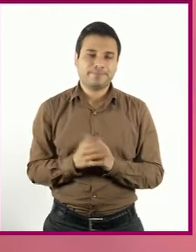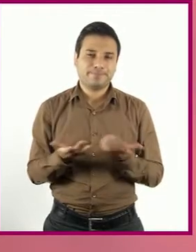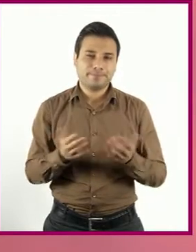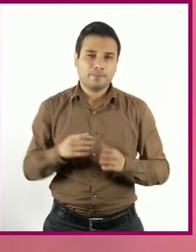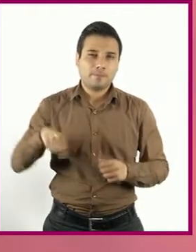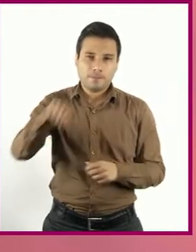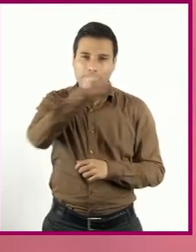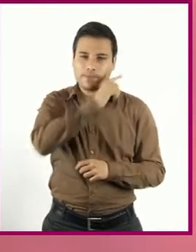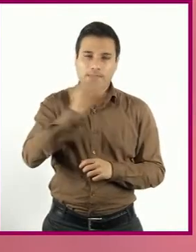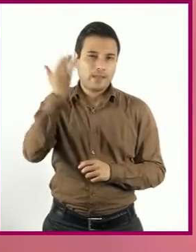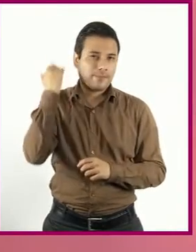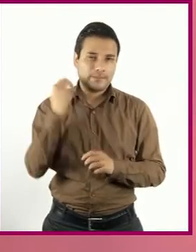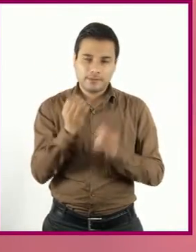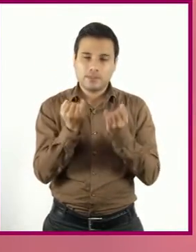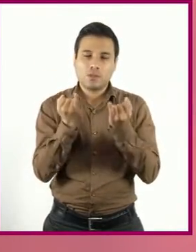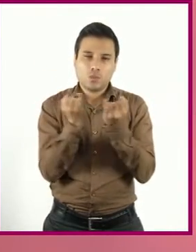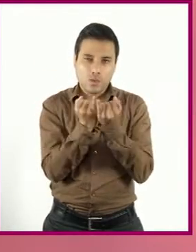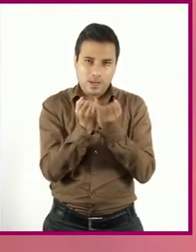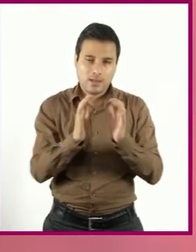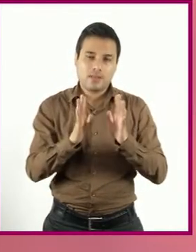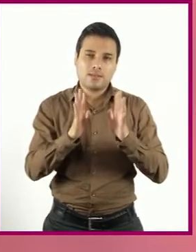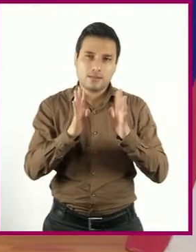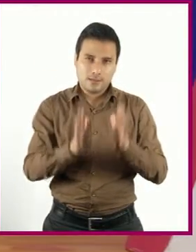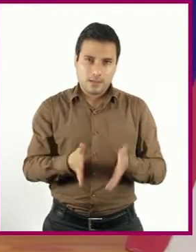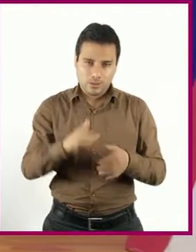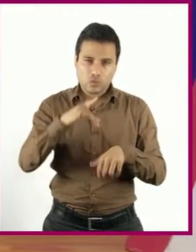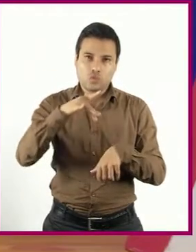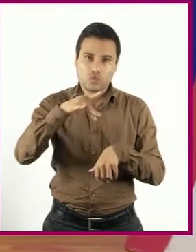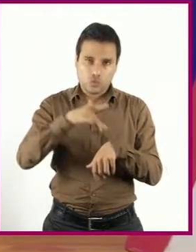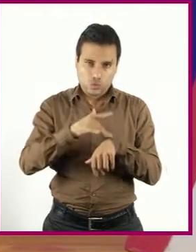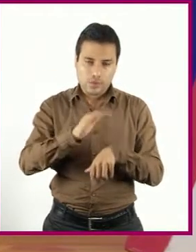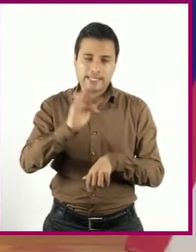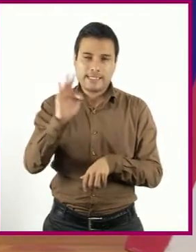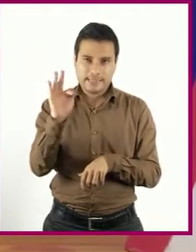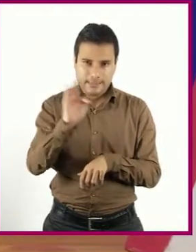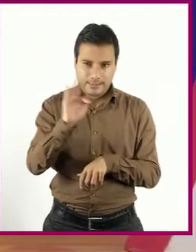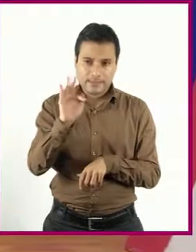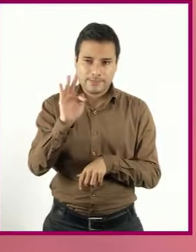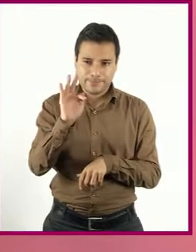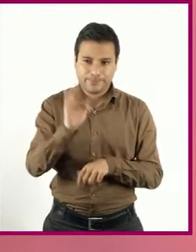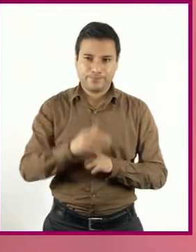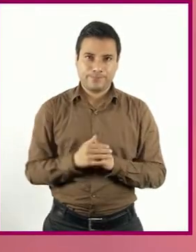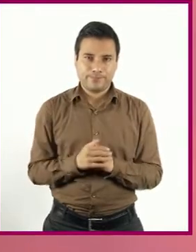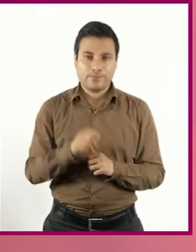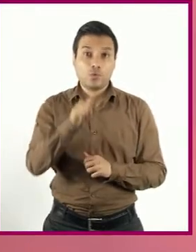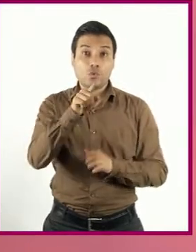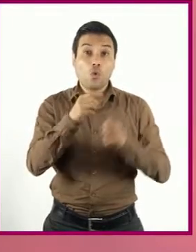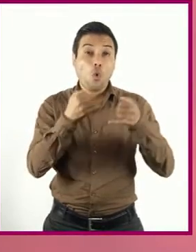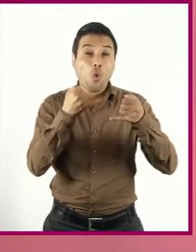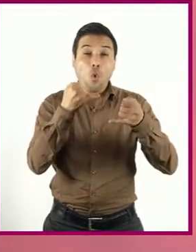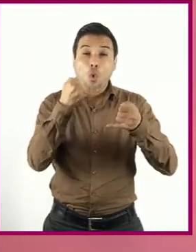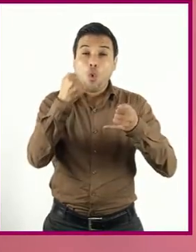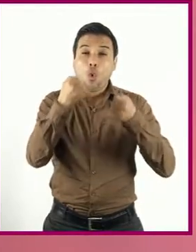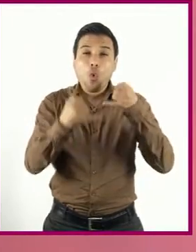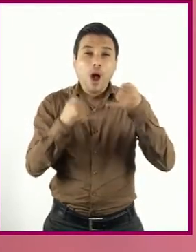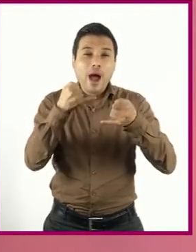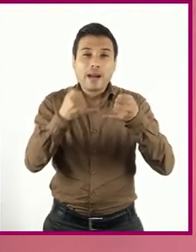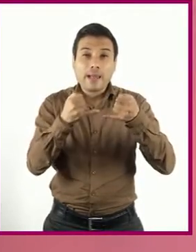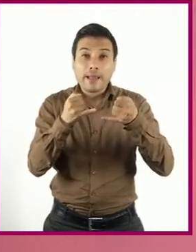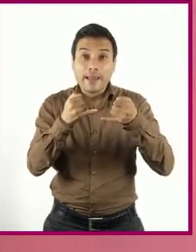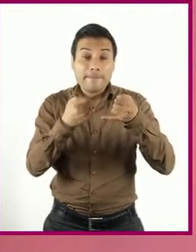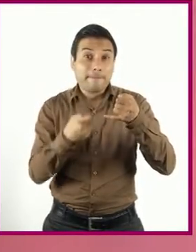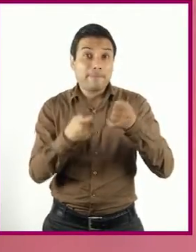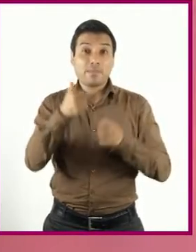han pasado algo similar como lo que le sucedió a Daniel en su partido. Pues cuando jugamos por primera vez algo, no